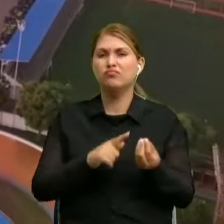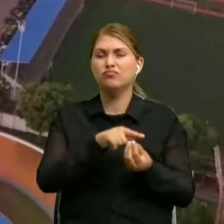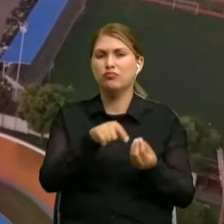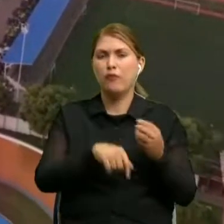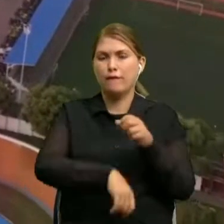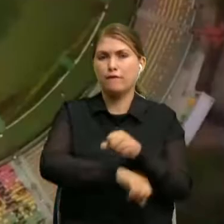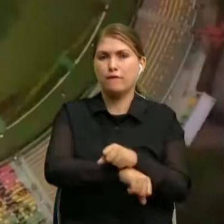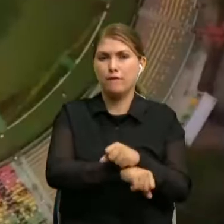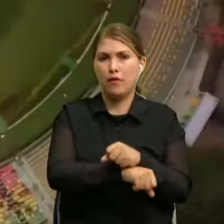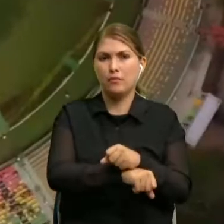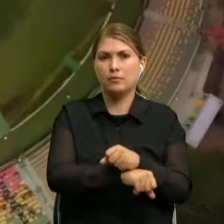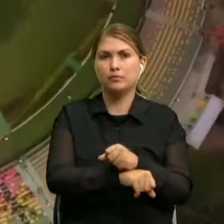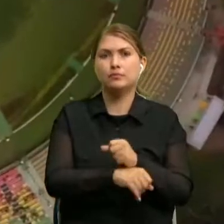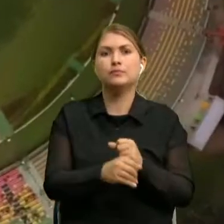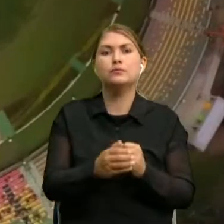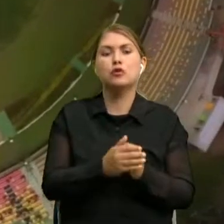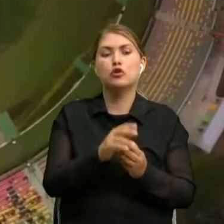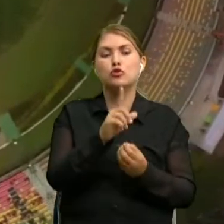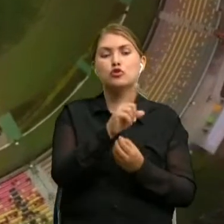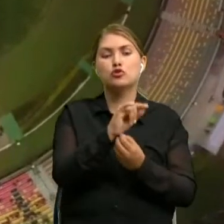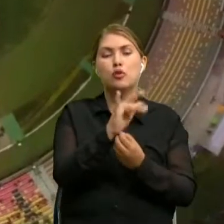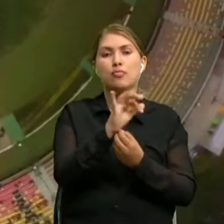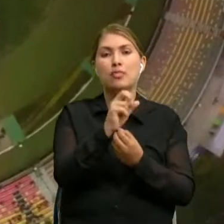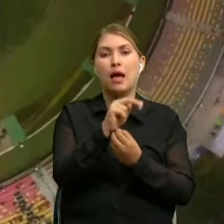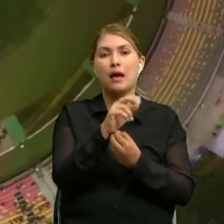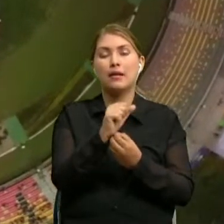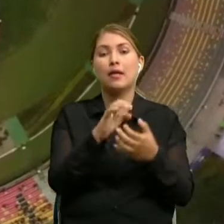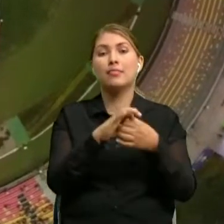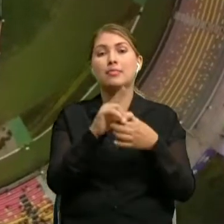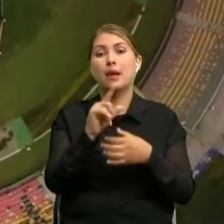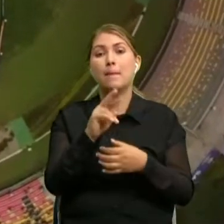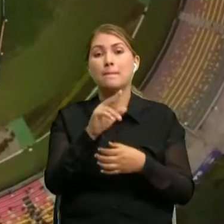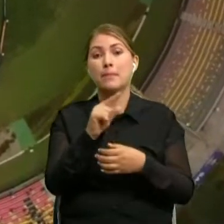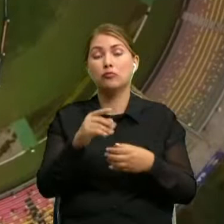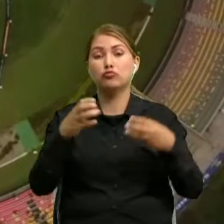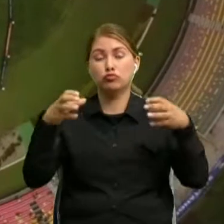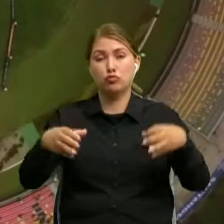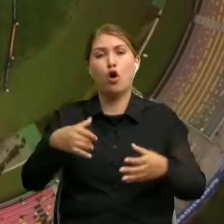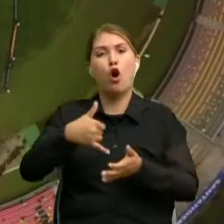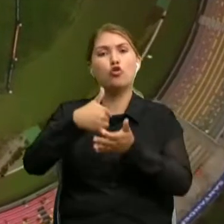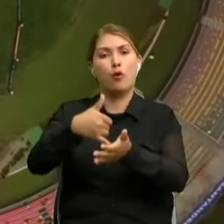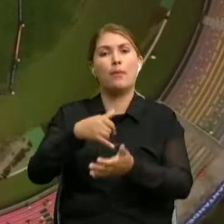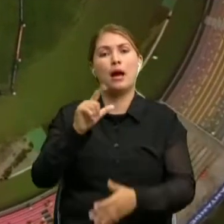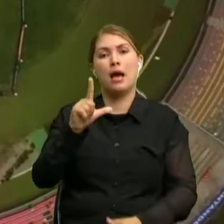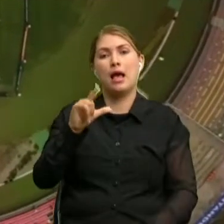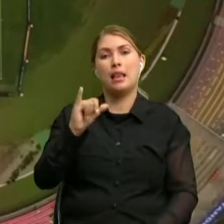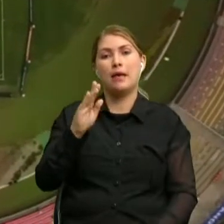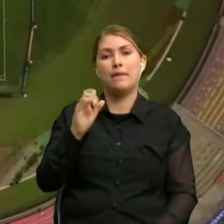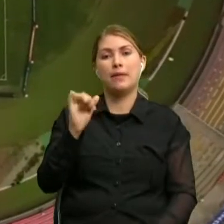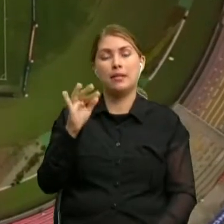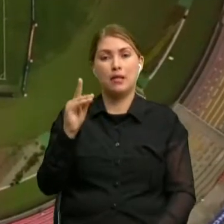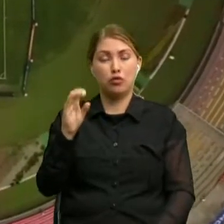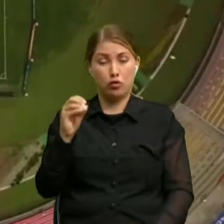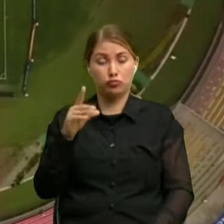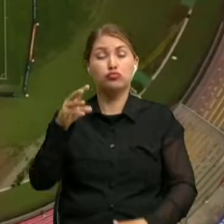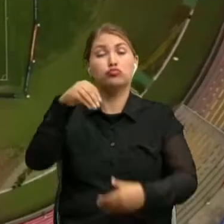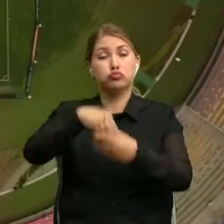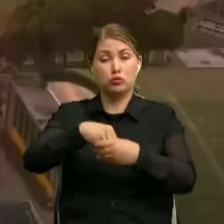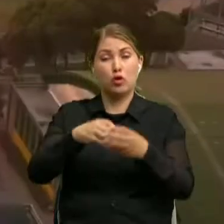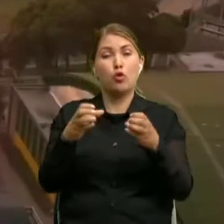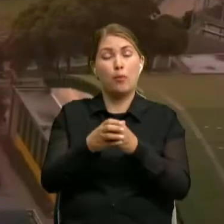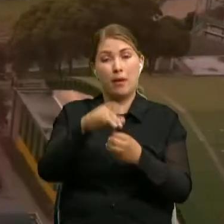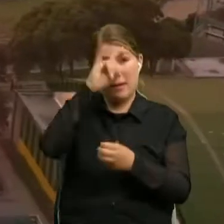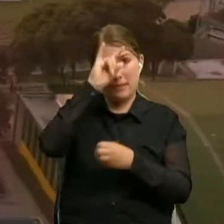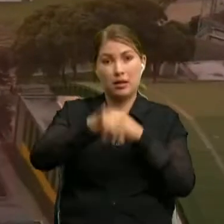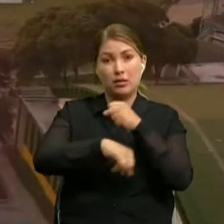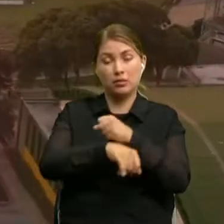de la Sultana del Valle. Esta será la fase de grupos de la Copa Libertadores. América hace parte del Grupo H junto a